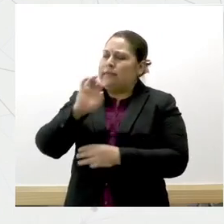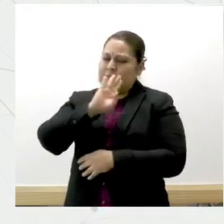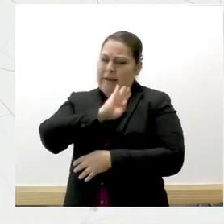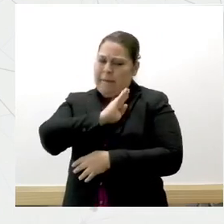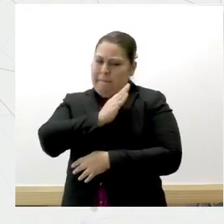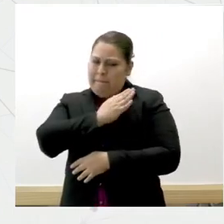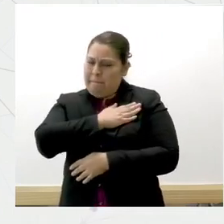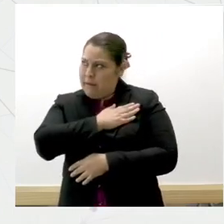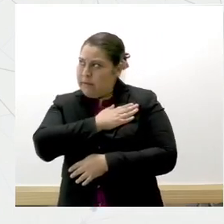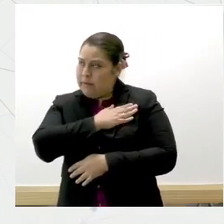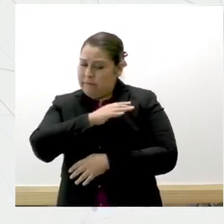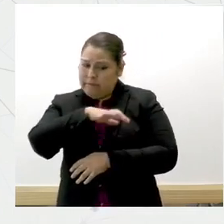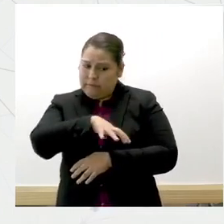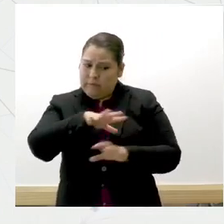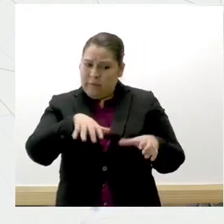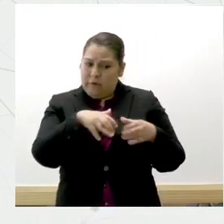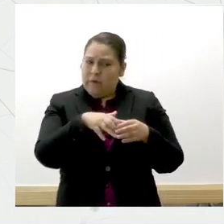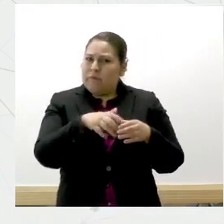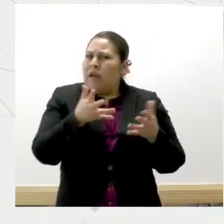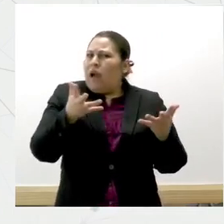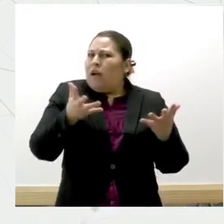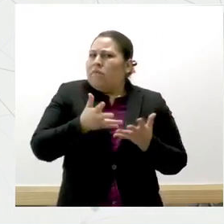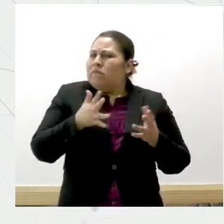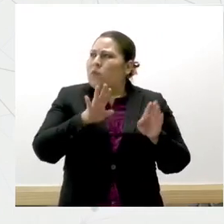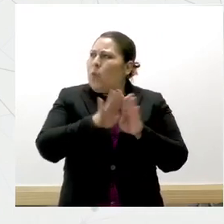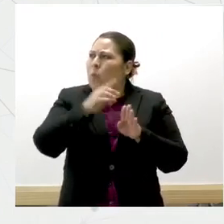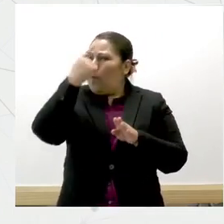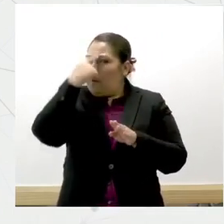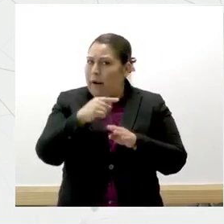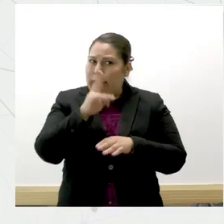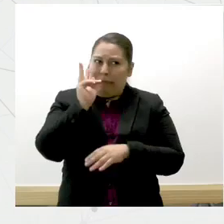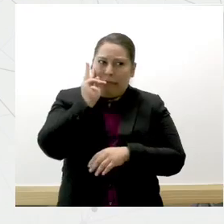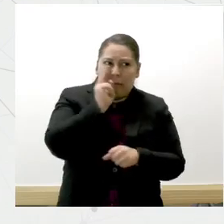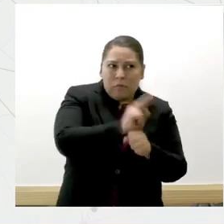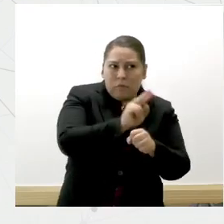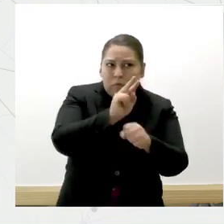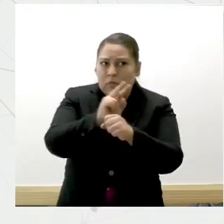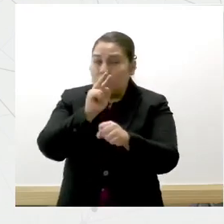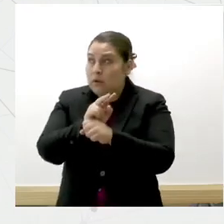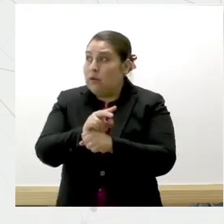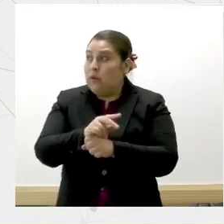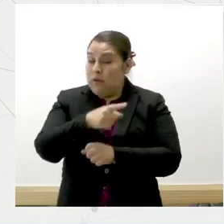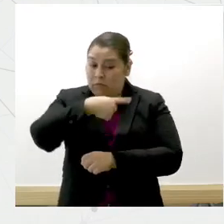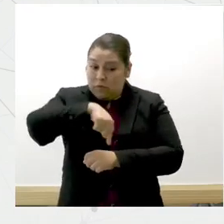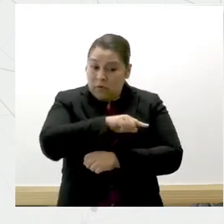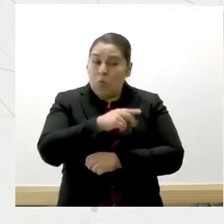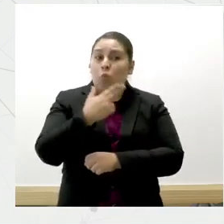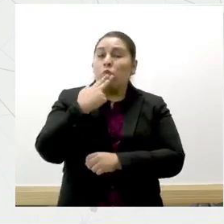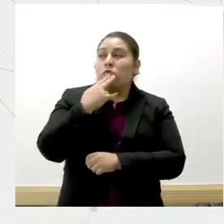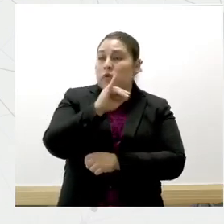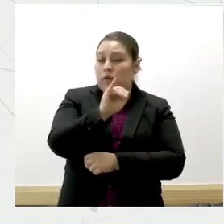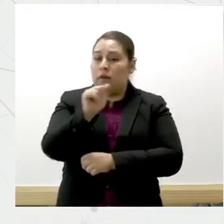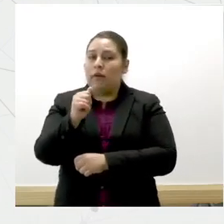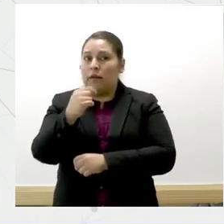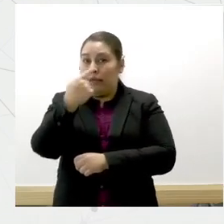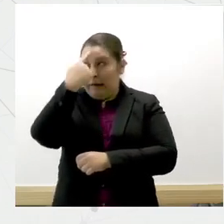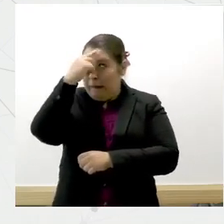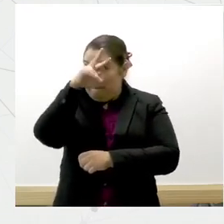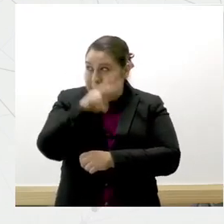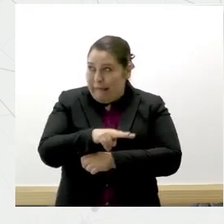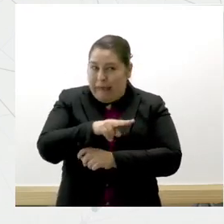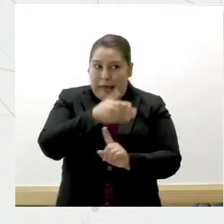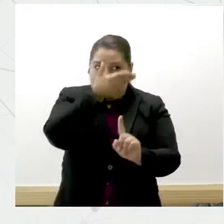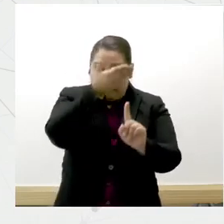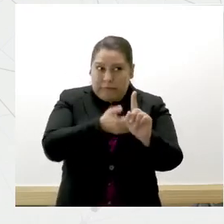constatar que los algoritmos que se están utilizando respeten los derechos humanos, no discriminación y protección de datos? Bueno,